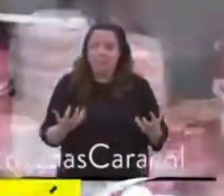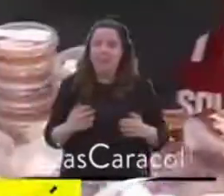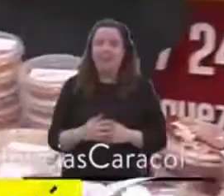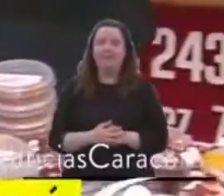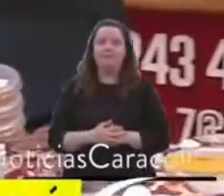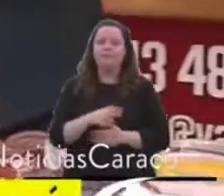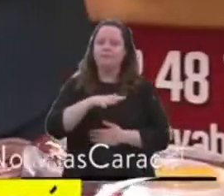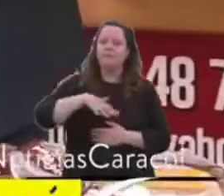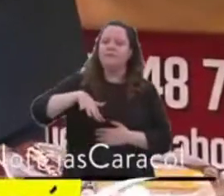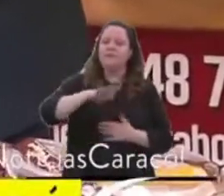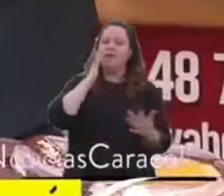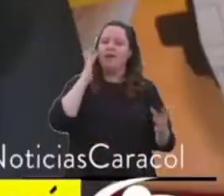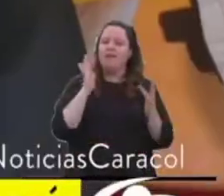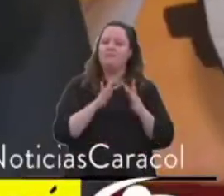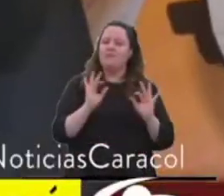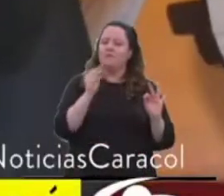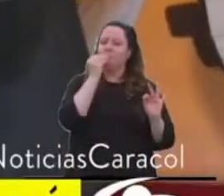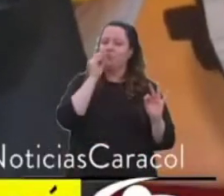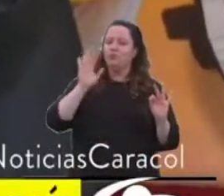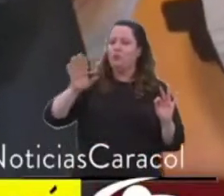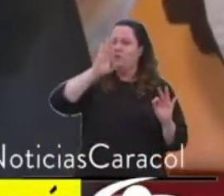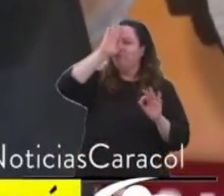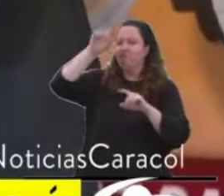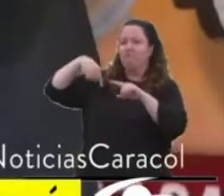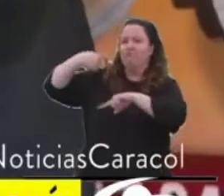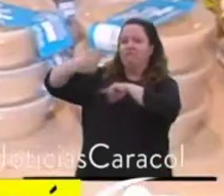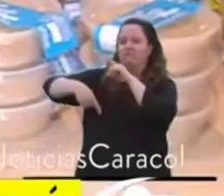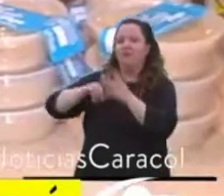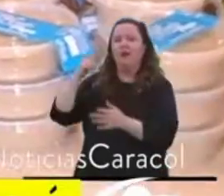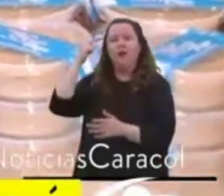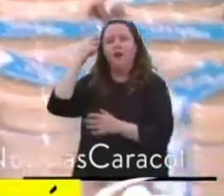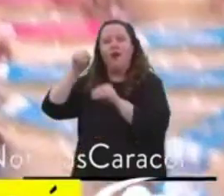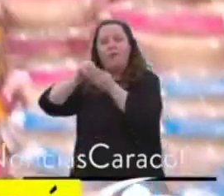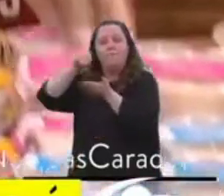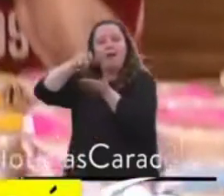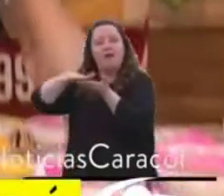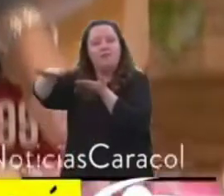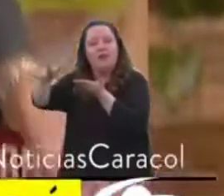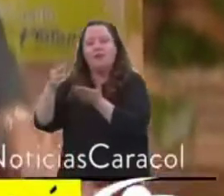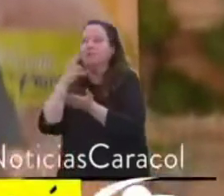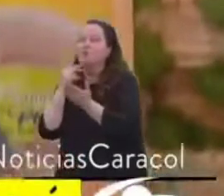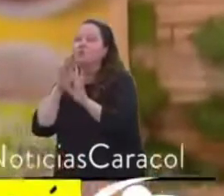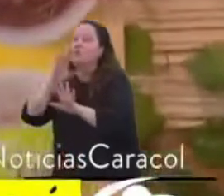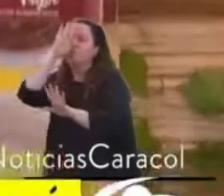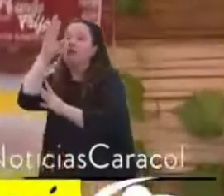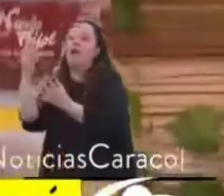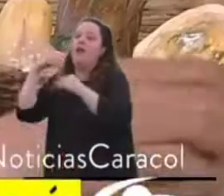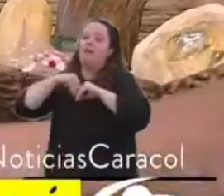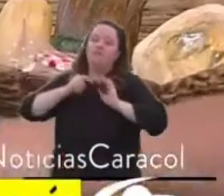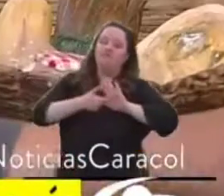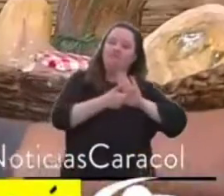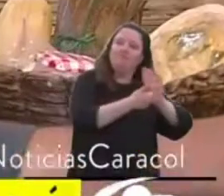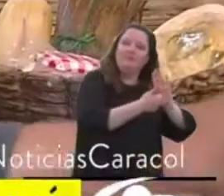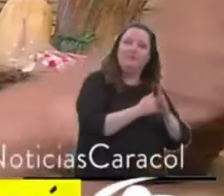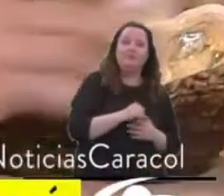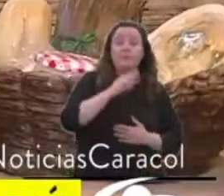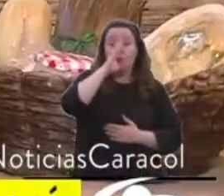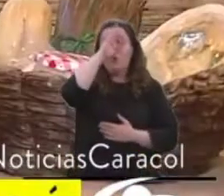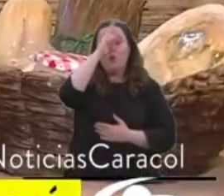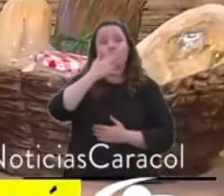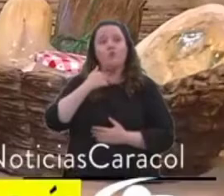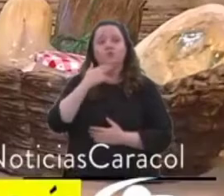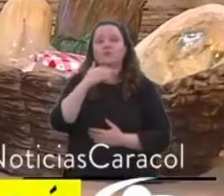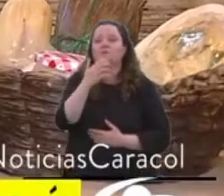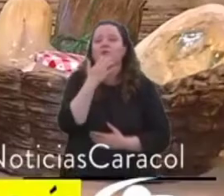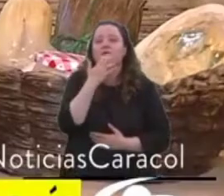El lugar perfecto para conocer la gastronomía tradicional inspirada en el río Magdalena y sus dulces típicos. Los tradicionales dulces, por